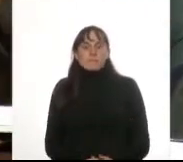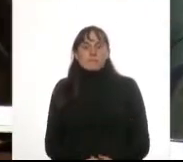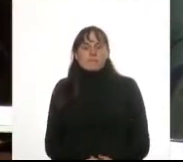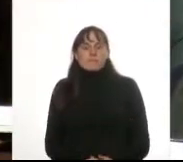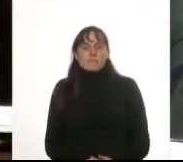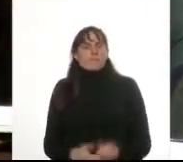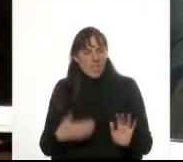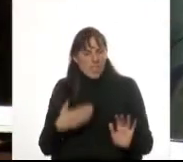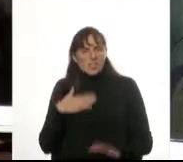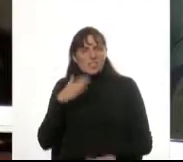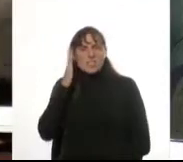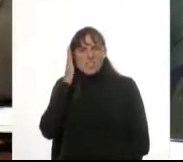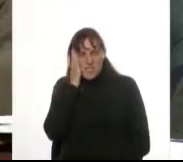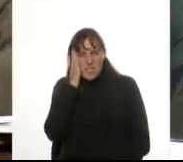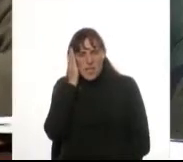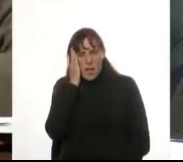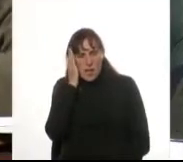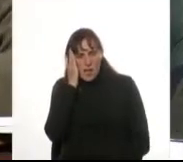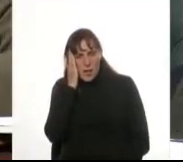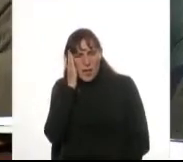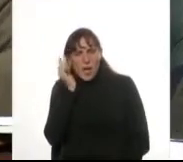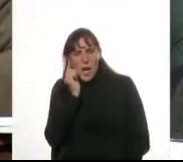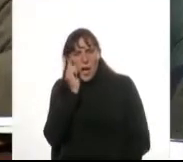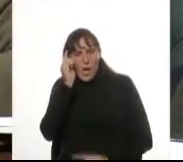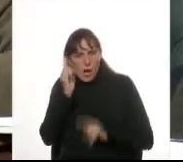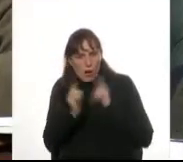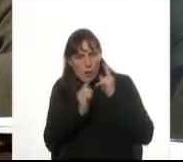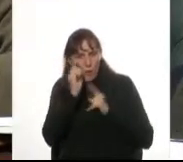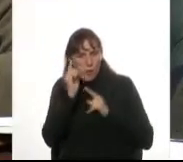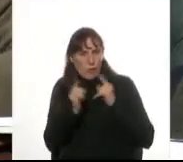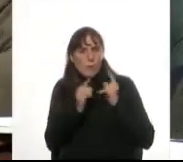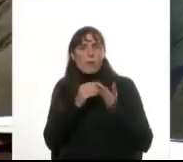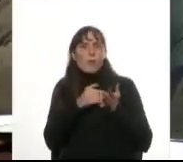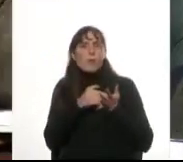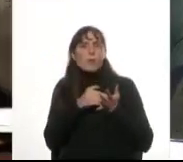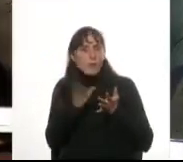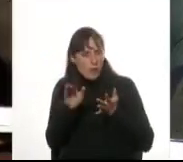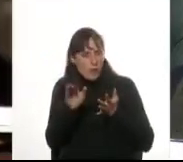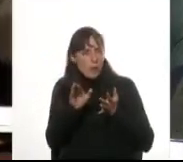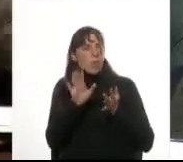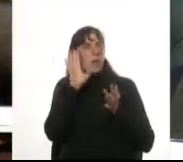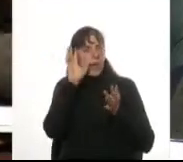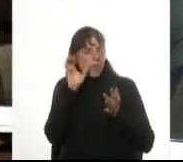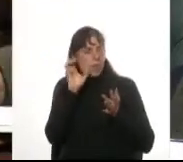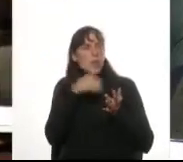Yo sé que algunas de esas sobrantes fueron a dar a manos de los partidos, pero